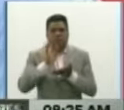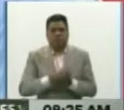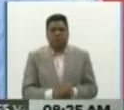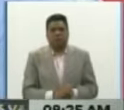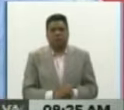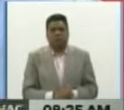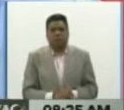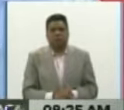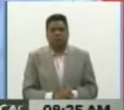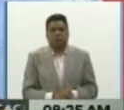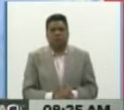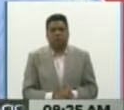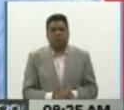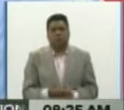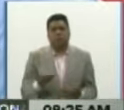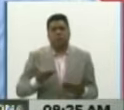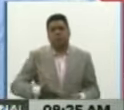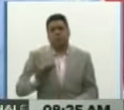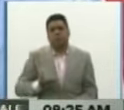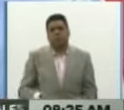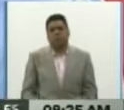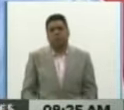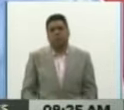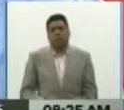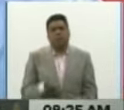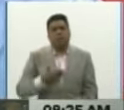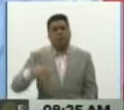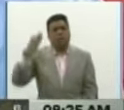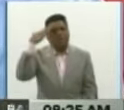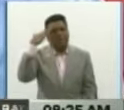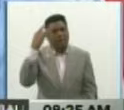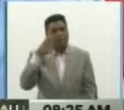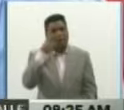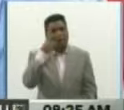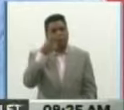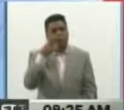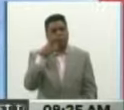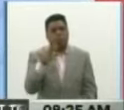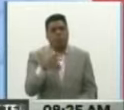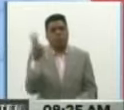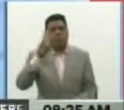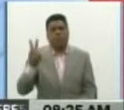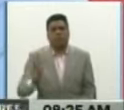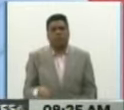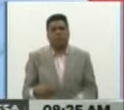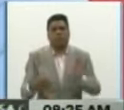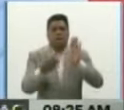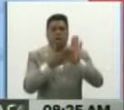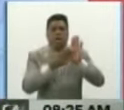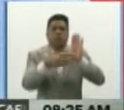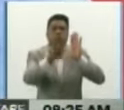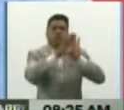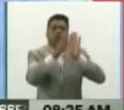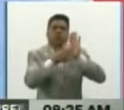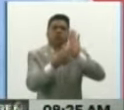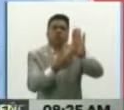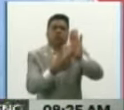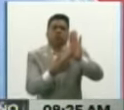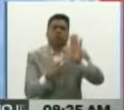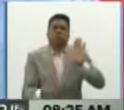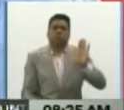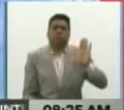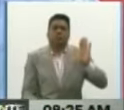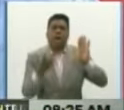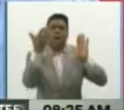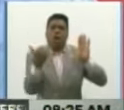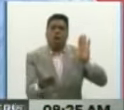es importante hacerle saber a los trabajadores y al pueblo de Venezuela que esta constitución bolivariana está vigente